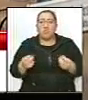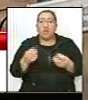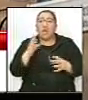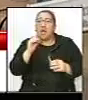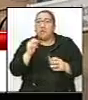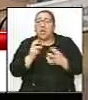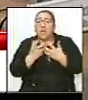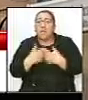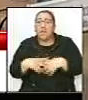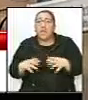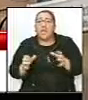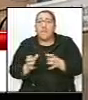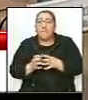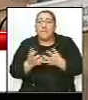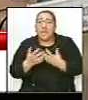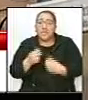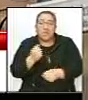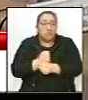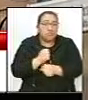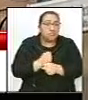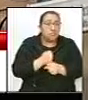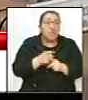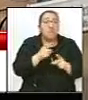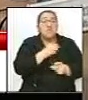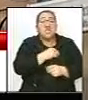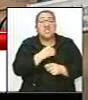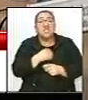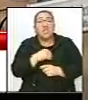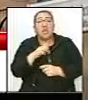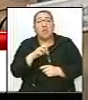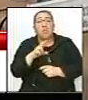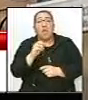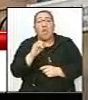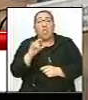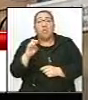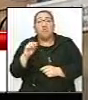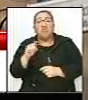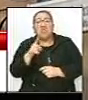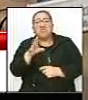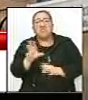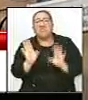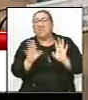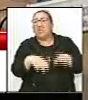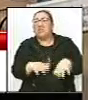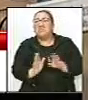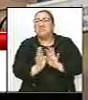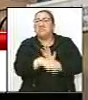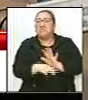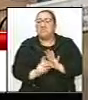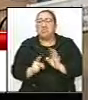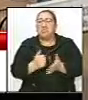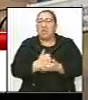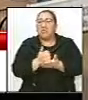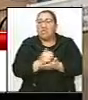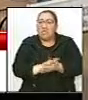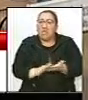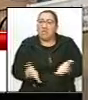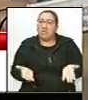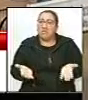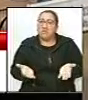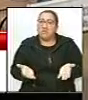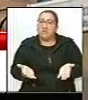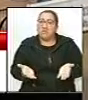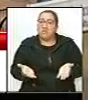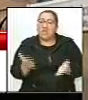sector pesquero, al Ministerio de la Producción, es el patito feo, no lo consideran. No lo consideran.